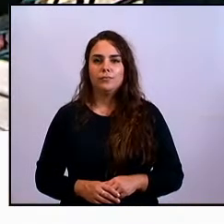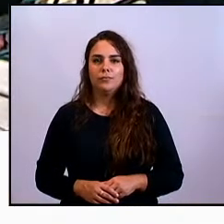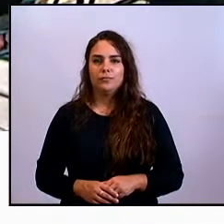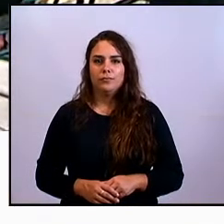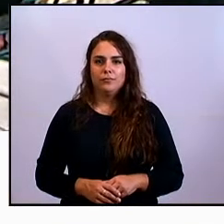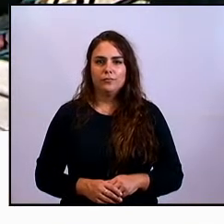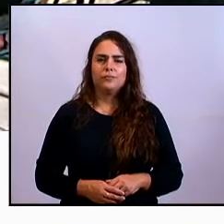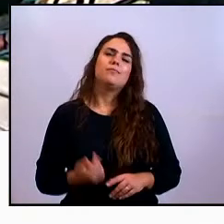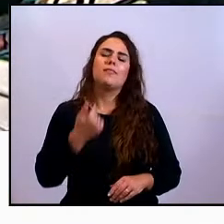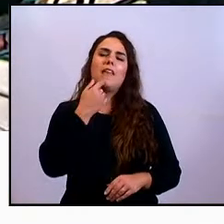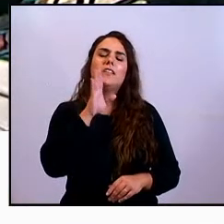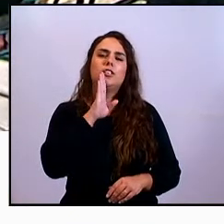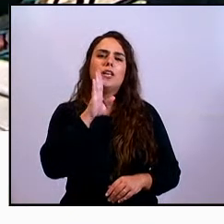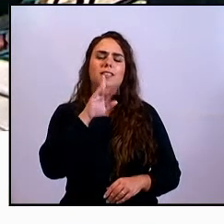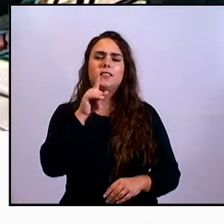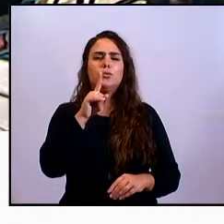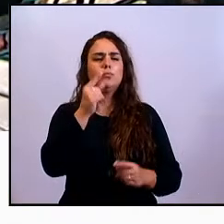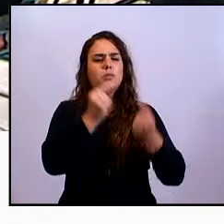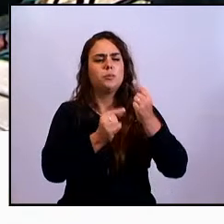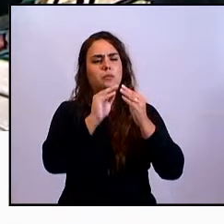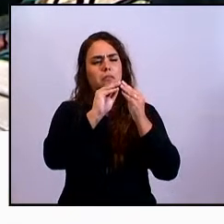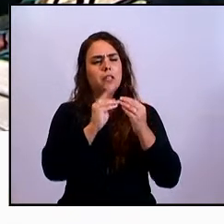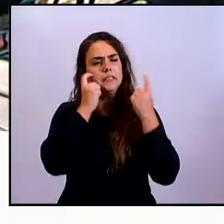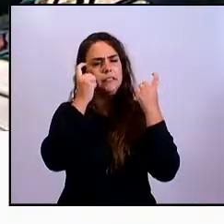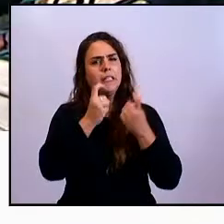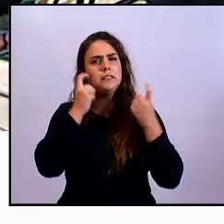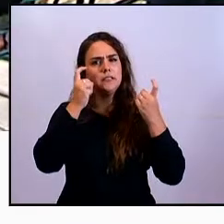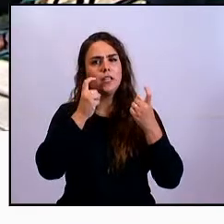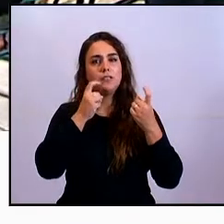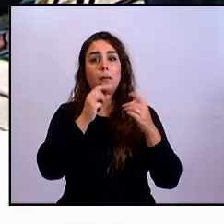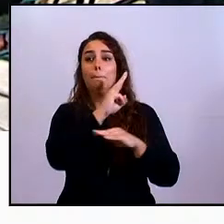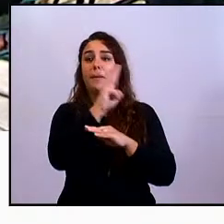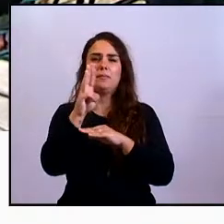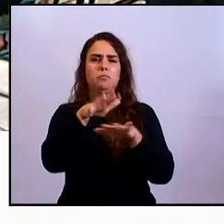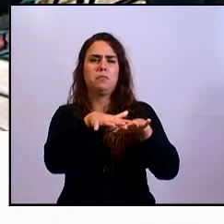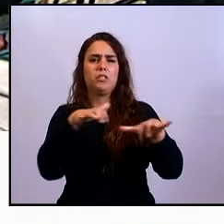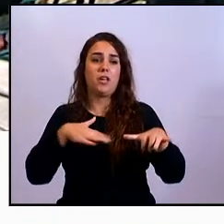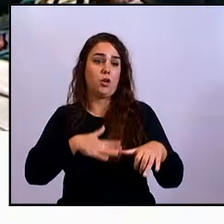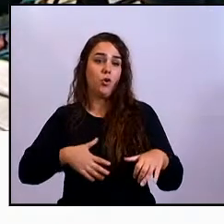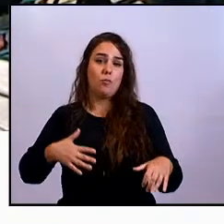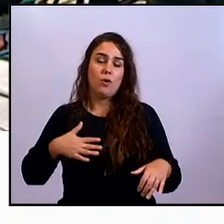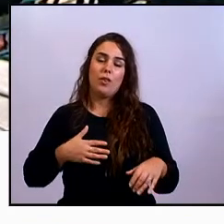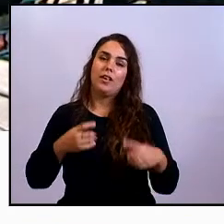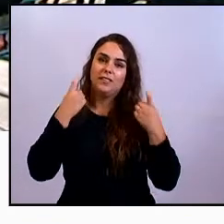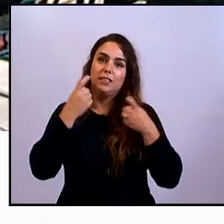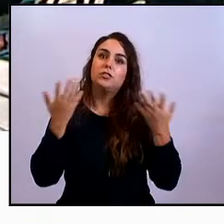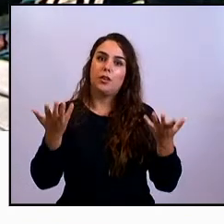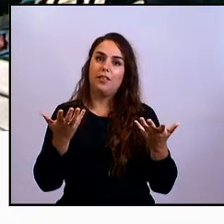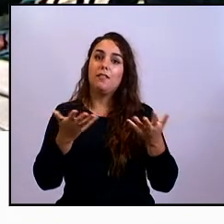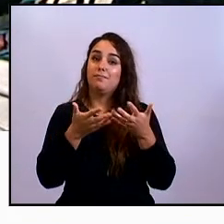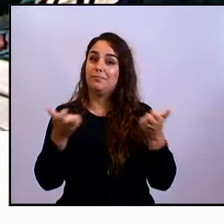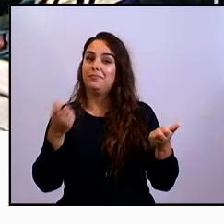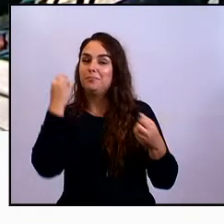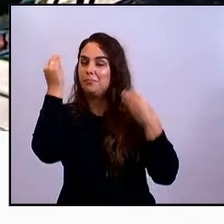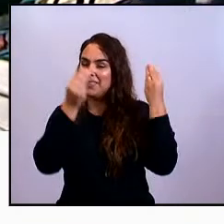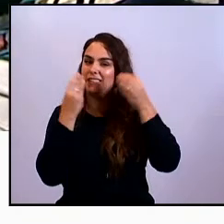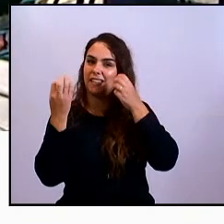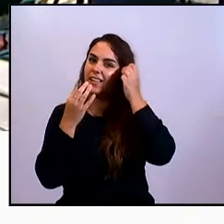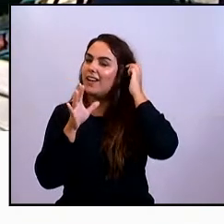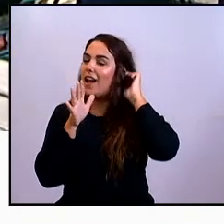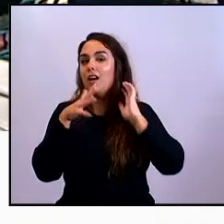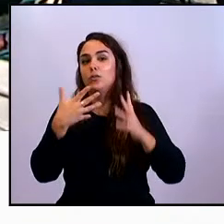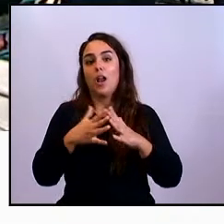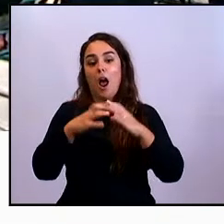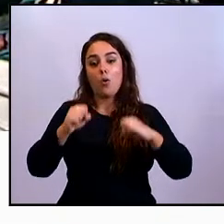Ha dicho que han tratado de elaborar un presupuesto en el que una mayoría parlamentaria se sienta cómoda. De esas palabras se deducen que actualmente no hay